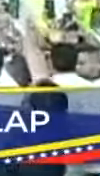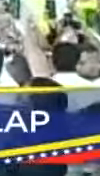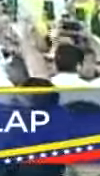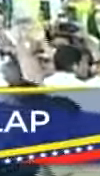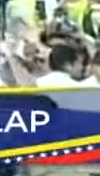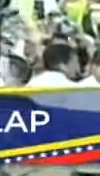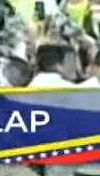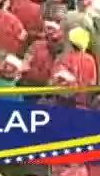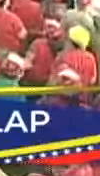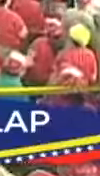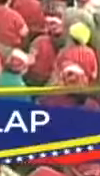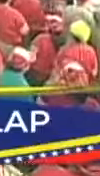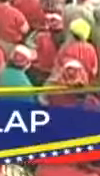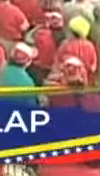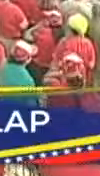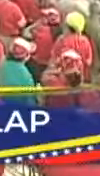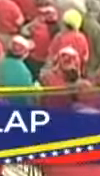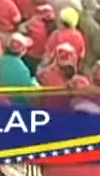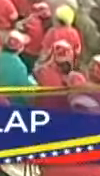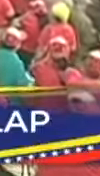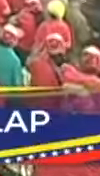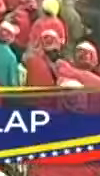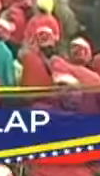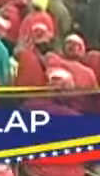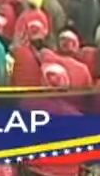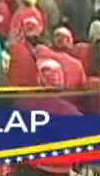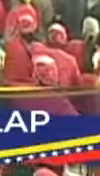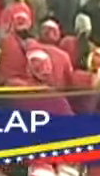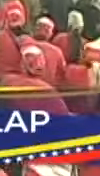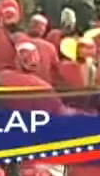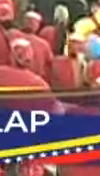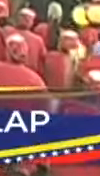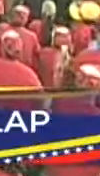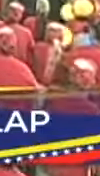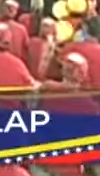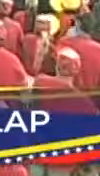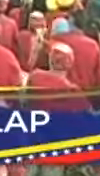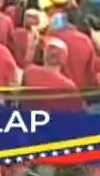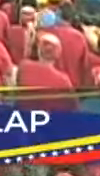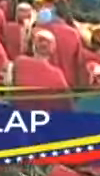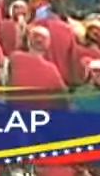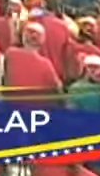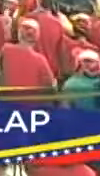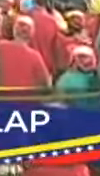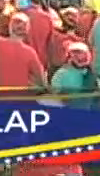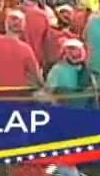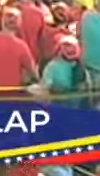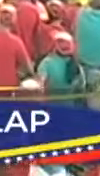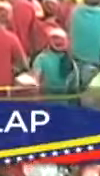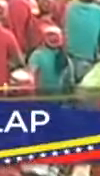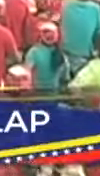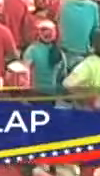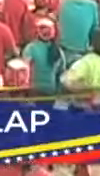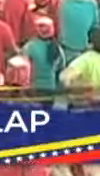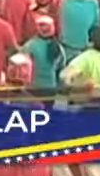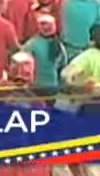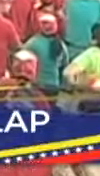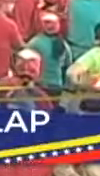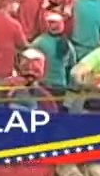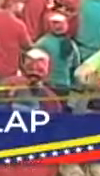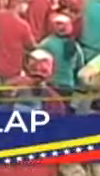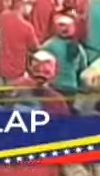reciben, lo saludan, lo aplauden, se toman su respectiva fotografía y comparten esta alegría con el presidente de la